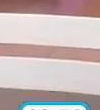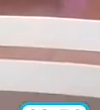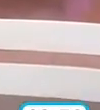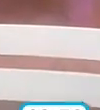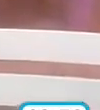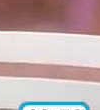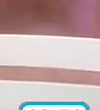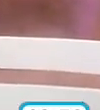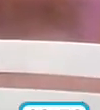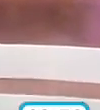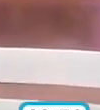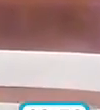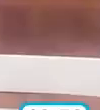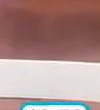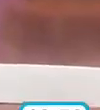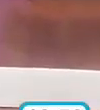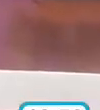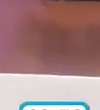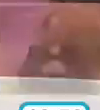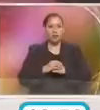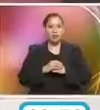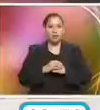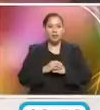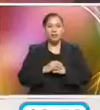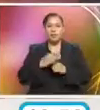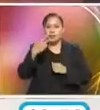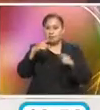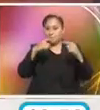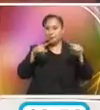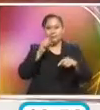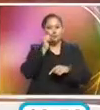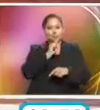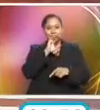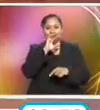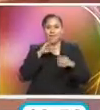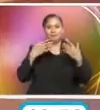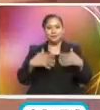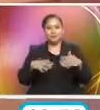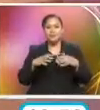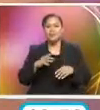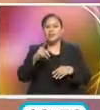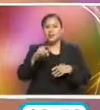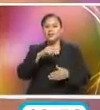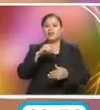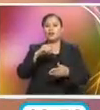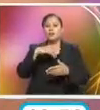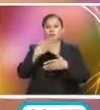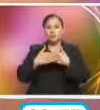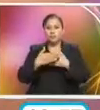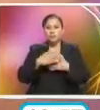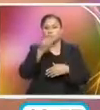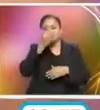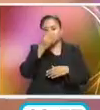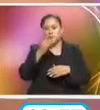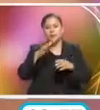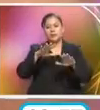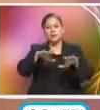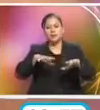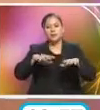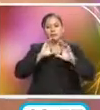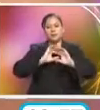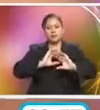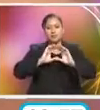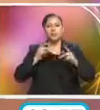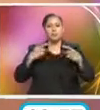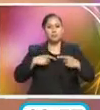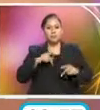Como siempre, extraordinaria tu música. Muchas gracias, muchísimas gracias. Cuéntanos de una presentación que está muy cercana, próxima y